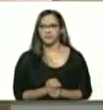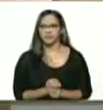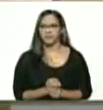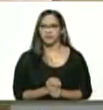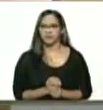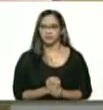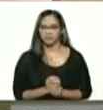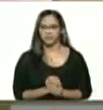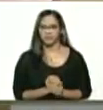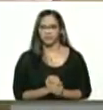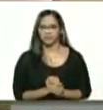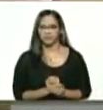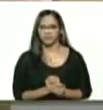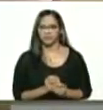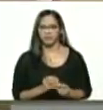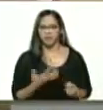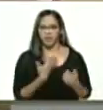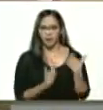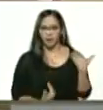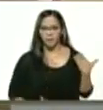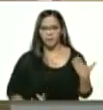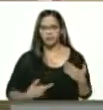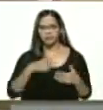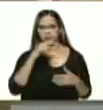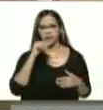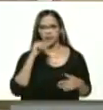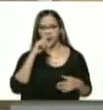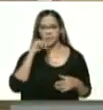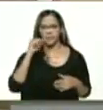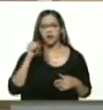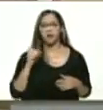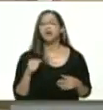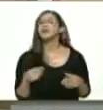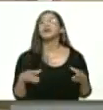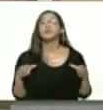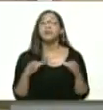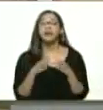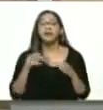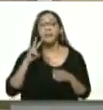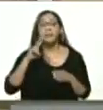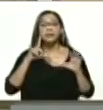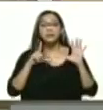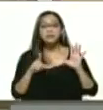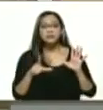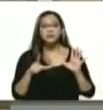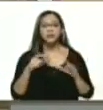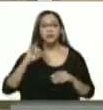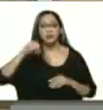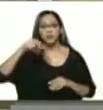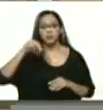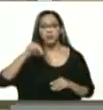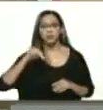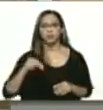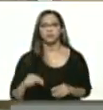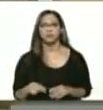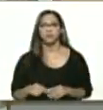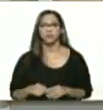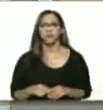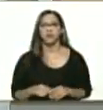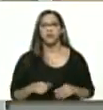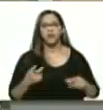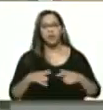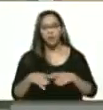la hizo presidente ayer 20 ayer la hizo en la reunión para el día 27 de junio el lugar